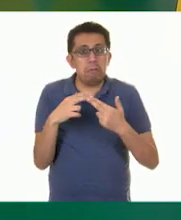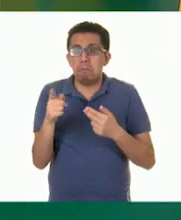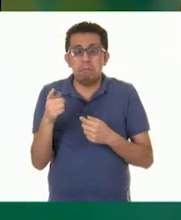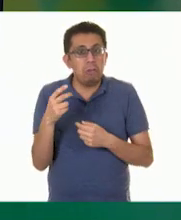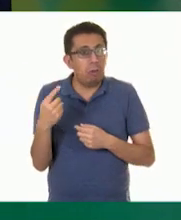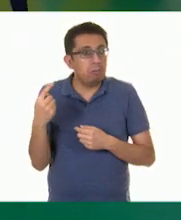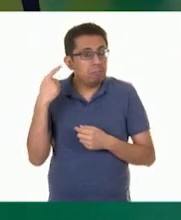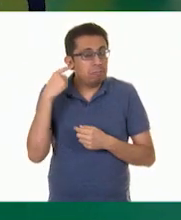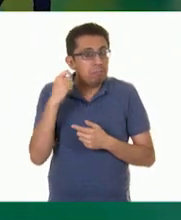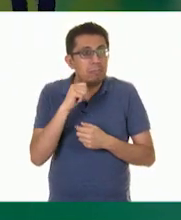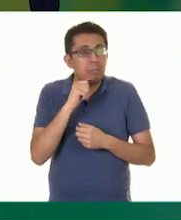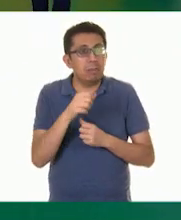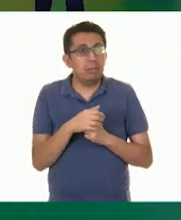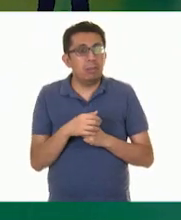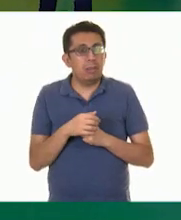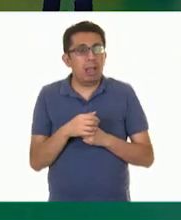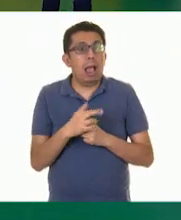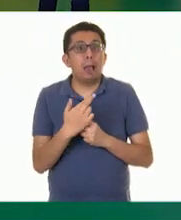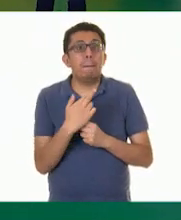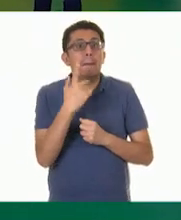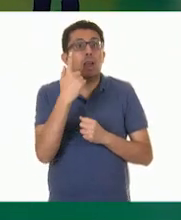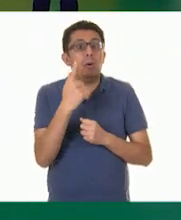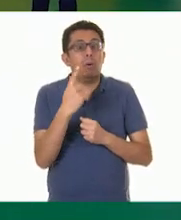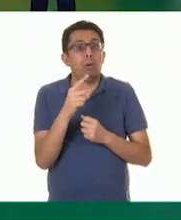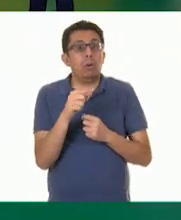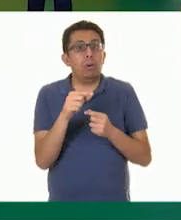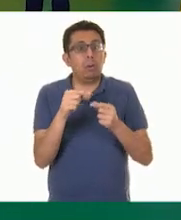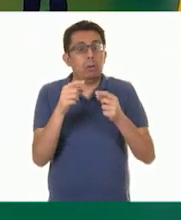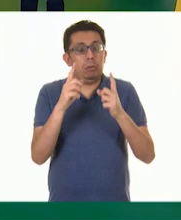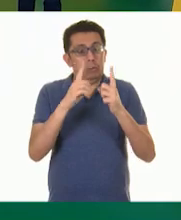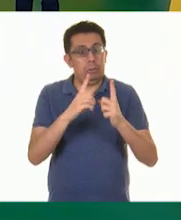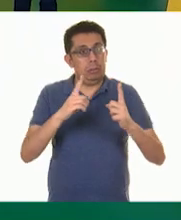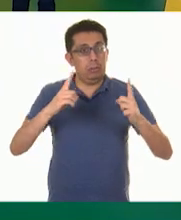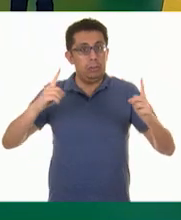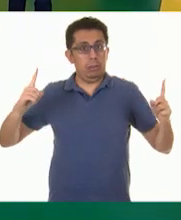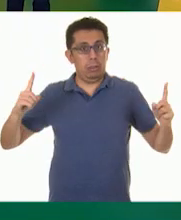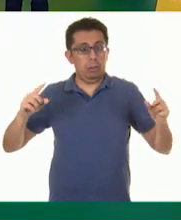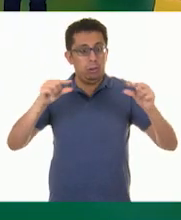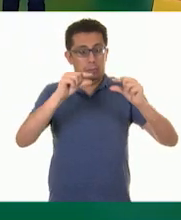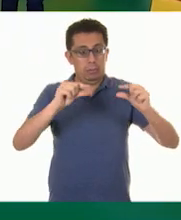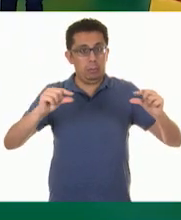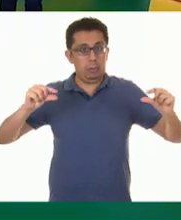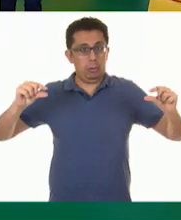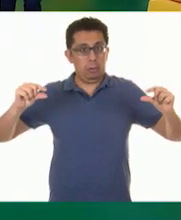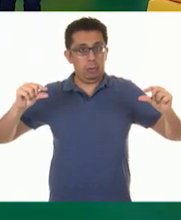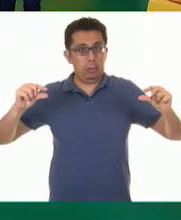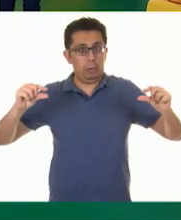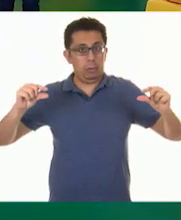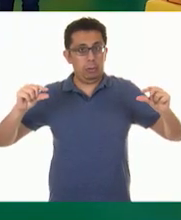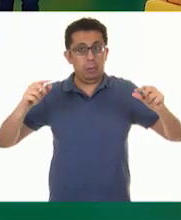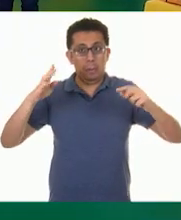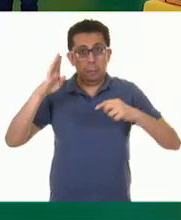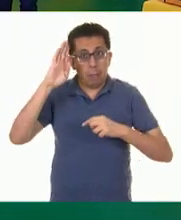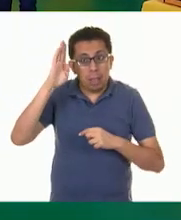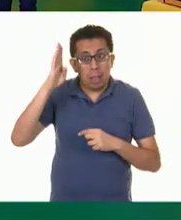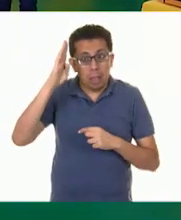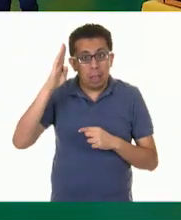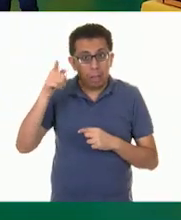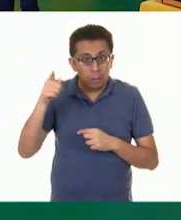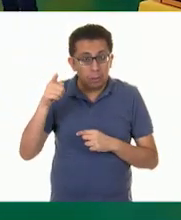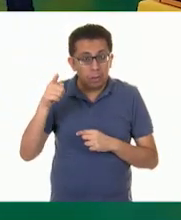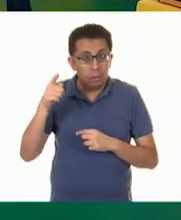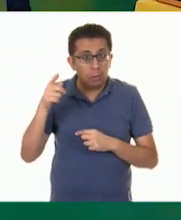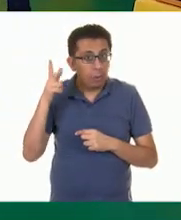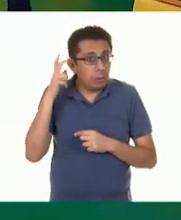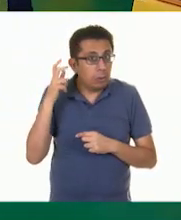¿No? Y a ver si lo estiramos. A ver. A ver ahí, profe Ezequiel. ¿Me copias?